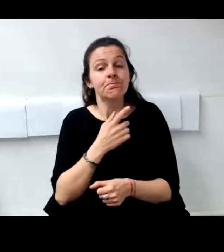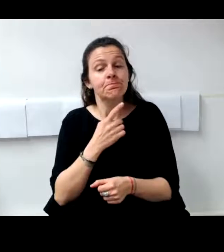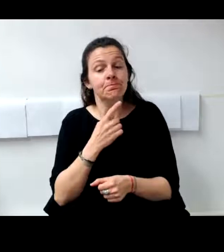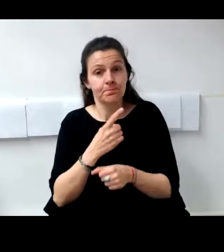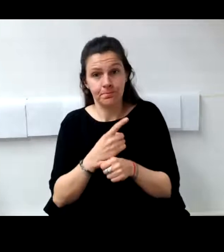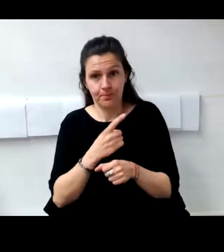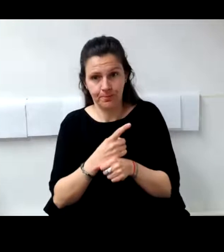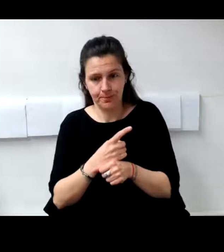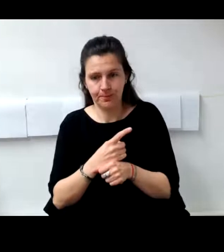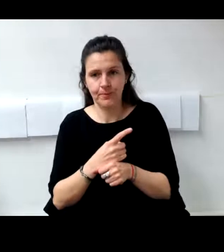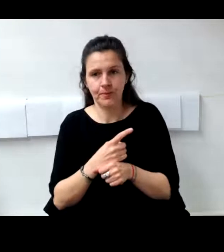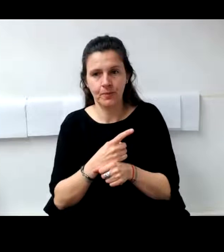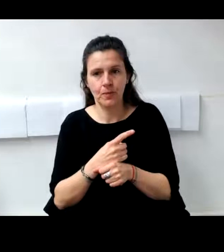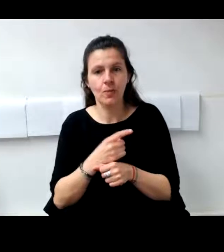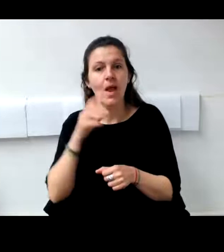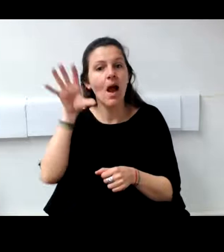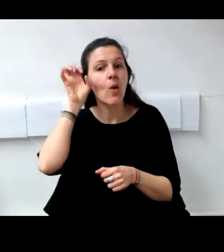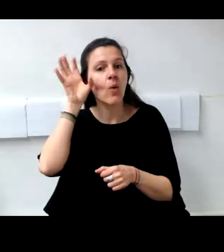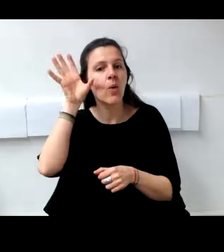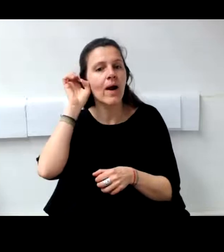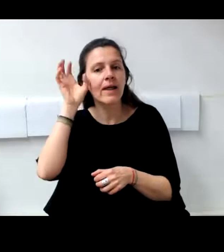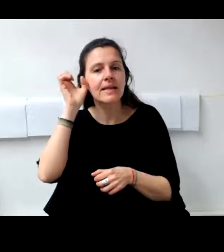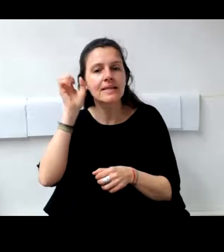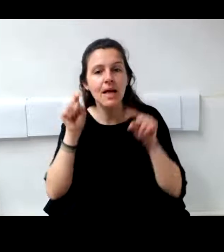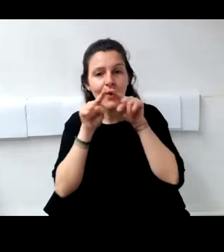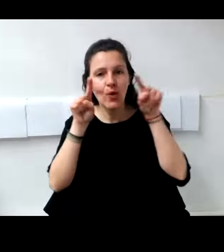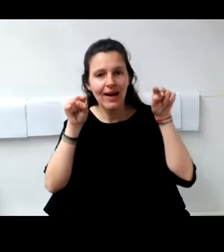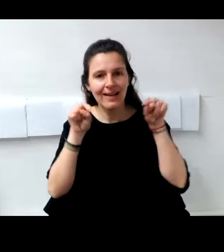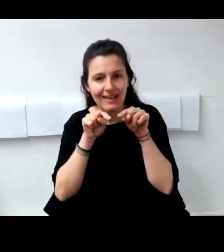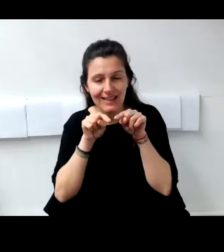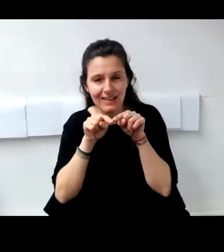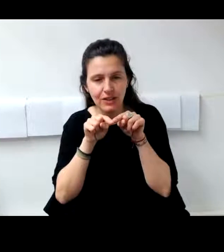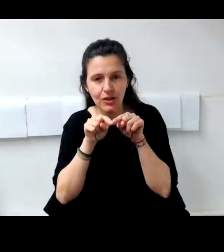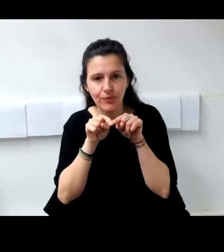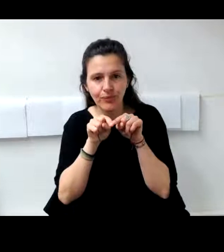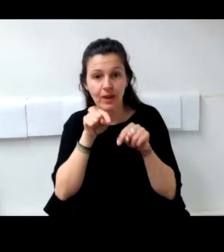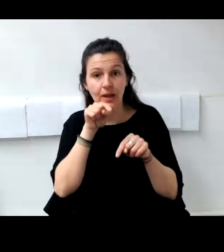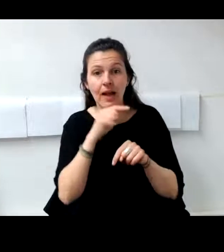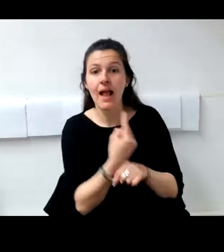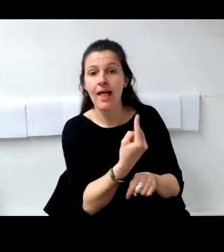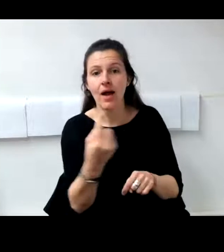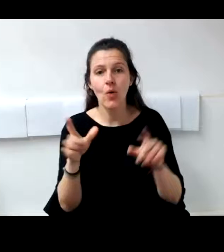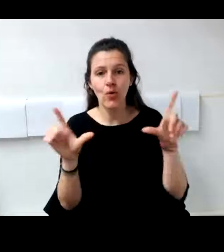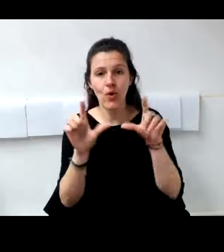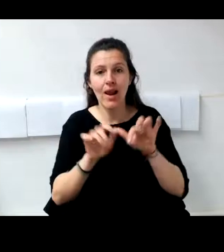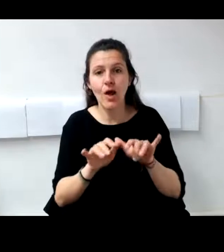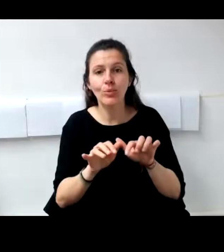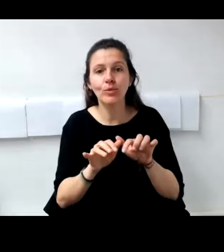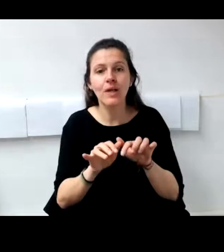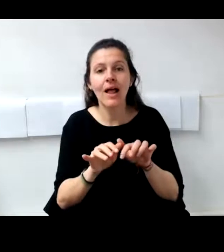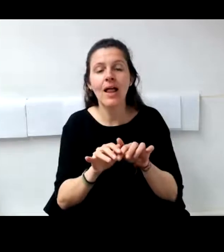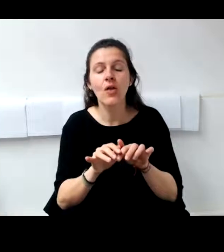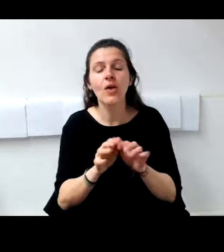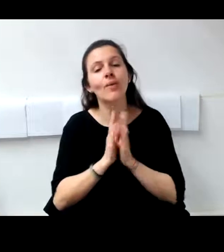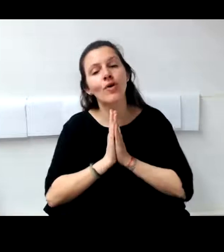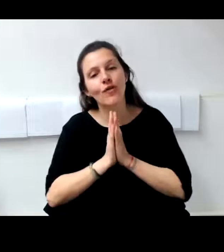Recuerden en el cartelito que tiene la computadora de ustedes hacer el rename o el cambio de nombre, de